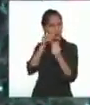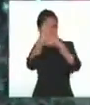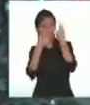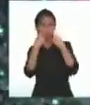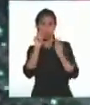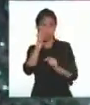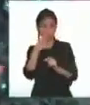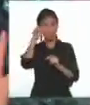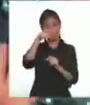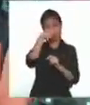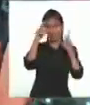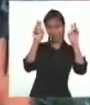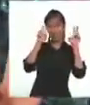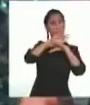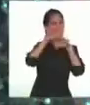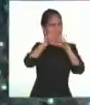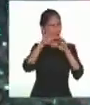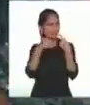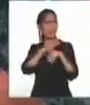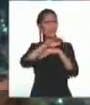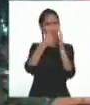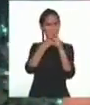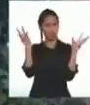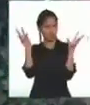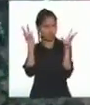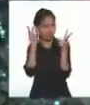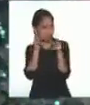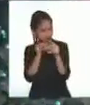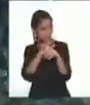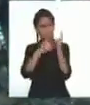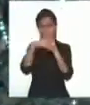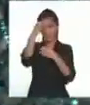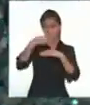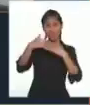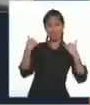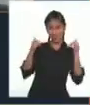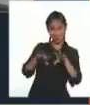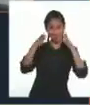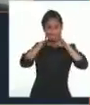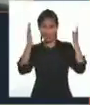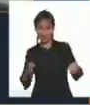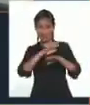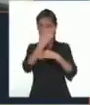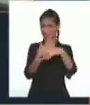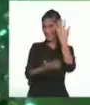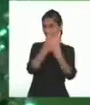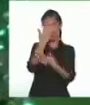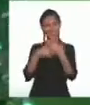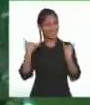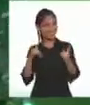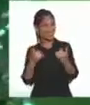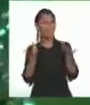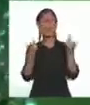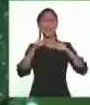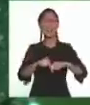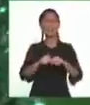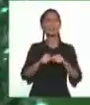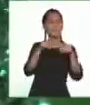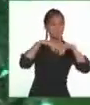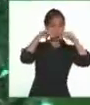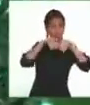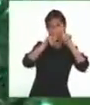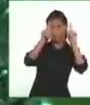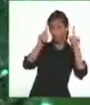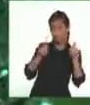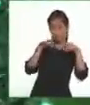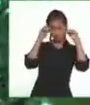esta temporada, reuniendo lo aprendido para convertirlo en un juego de mesa. ¡Manos al juego! ¡Manos al juego! Nos toca armar las preguntas que